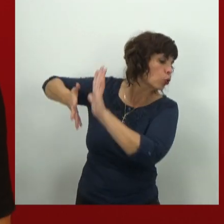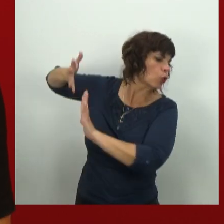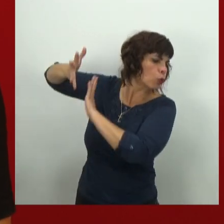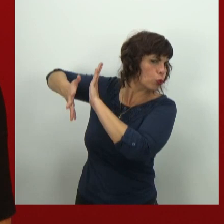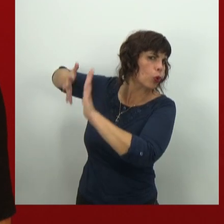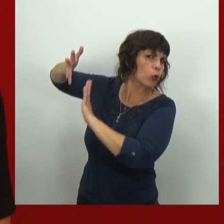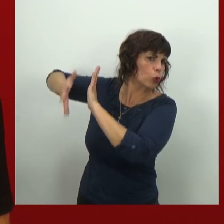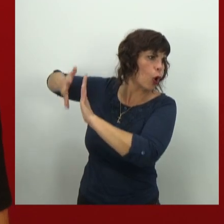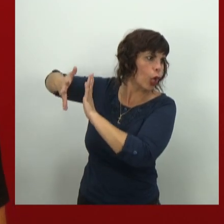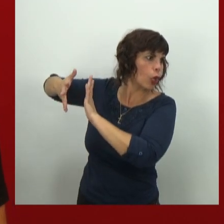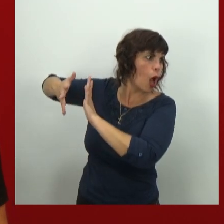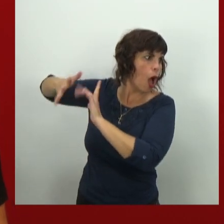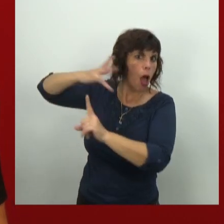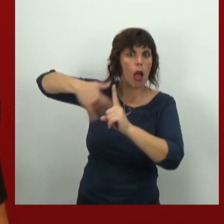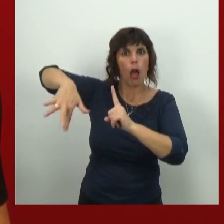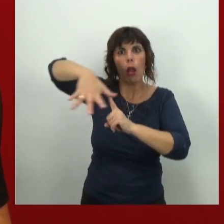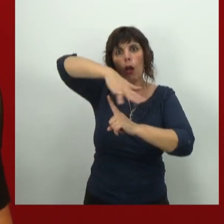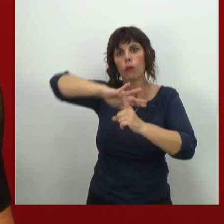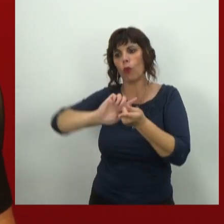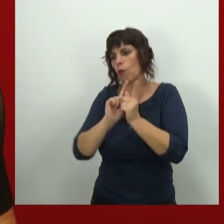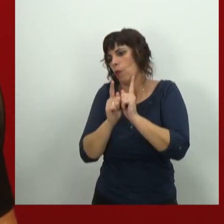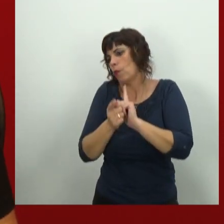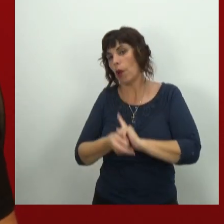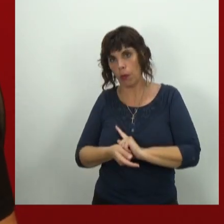la atmósfera cambia.